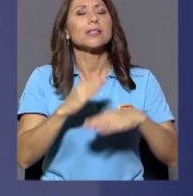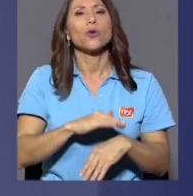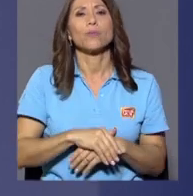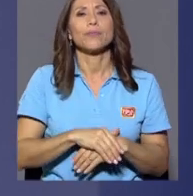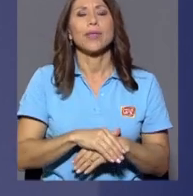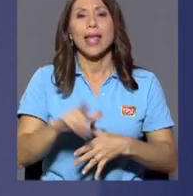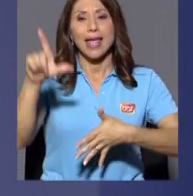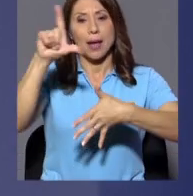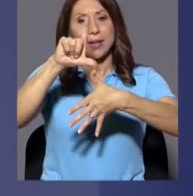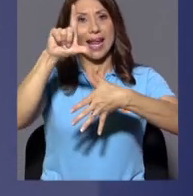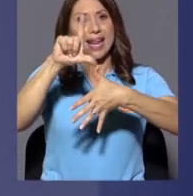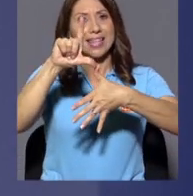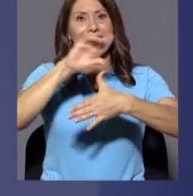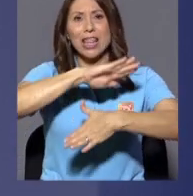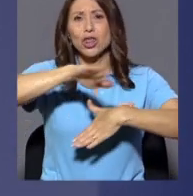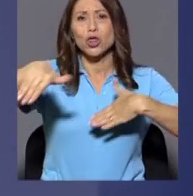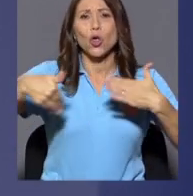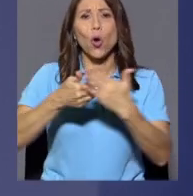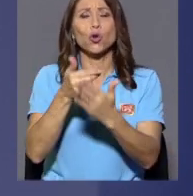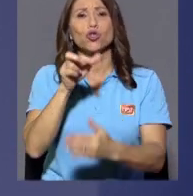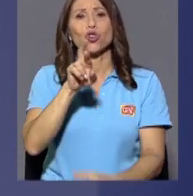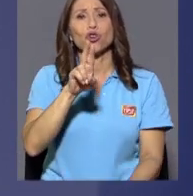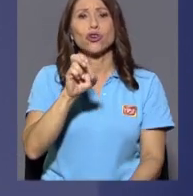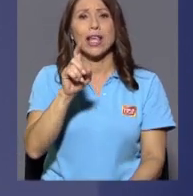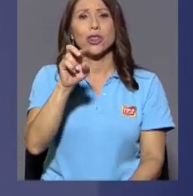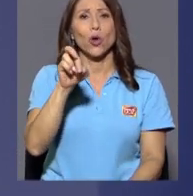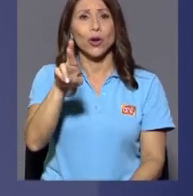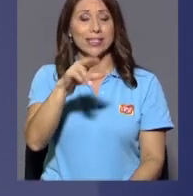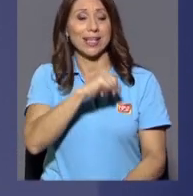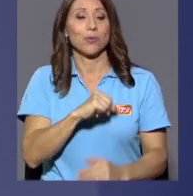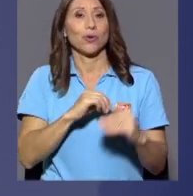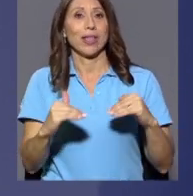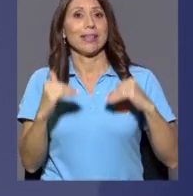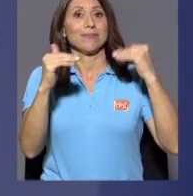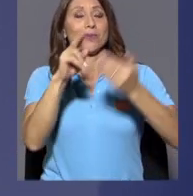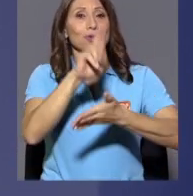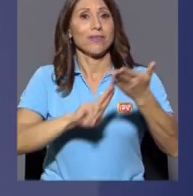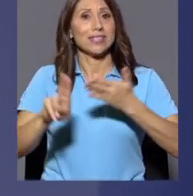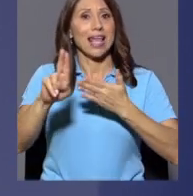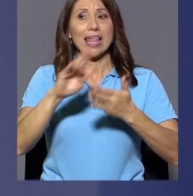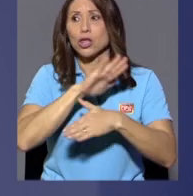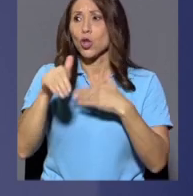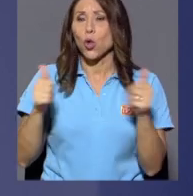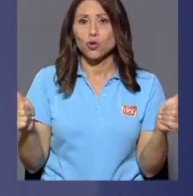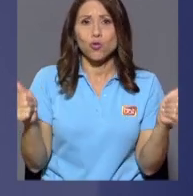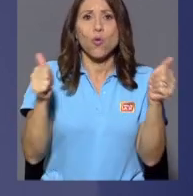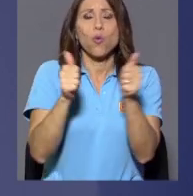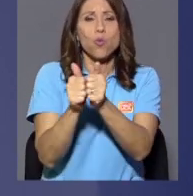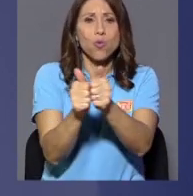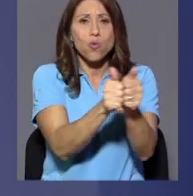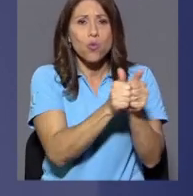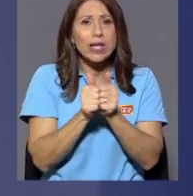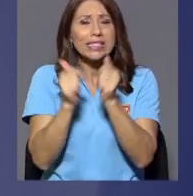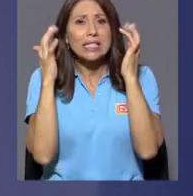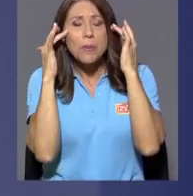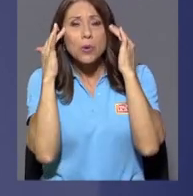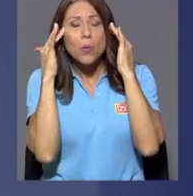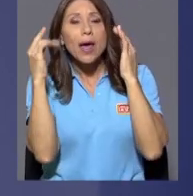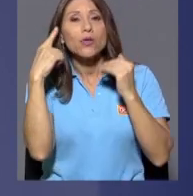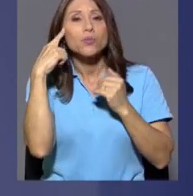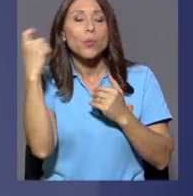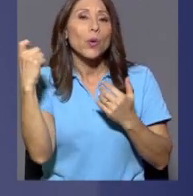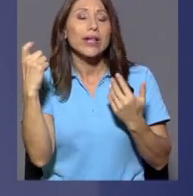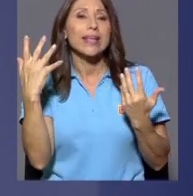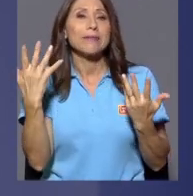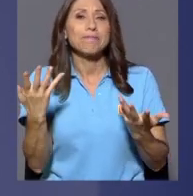que todos los rectores en el américa latina están de la mano por una preocupación constante en la afectación que tiene desde la política